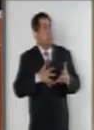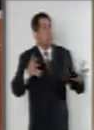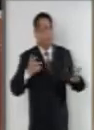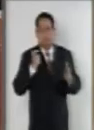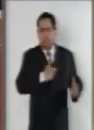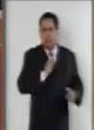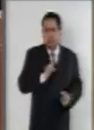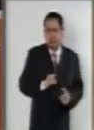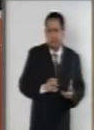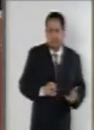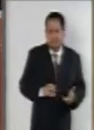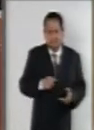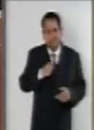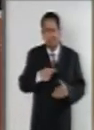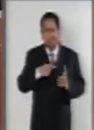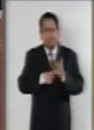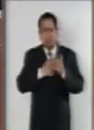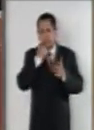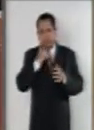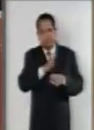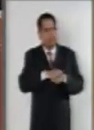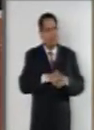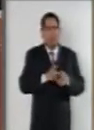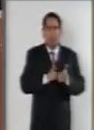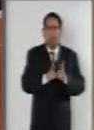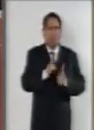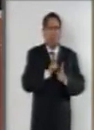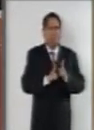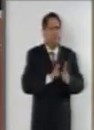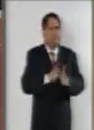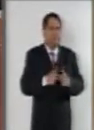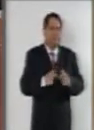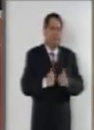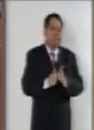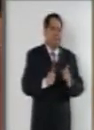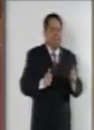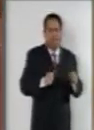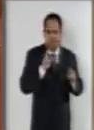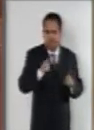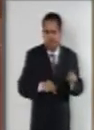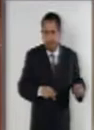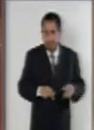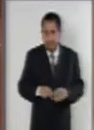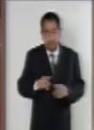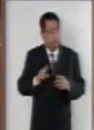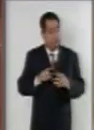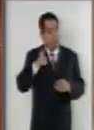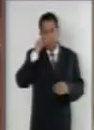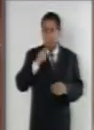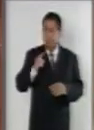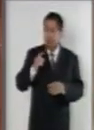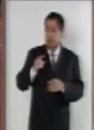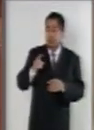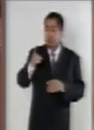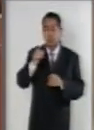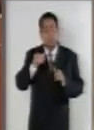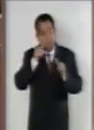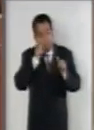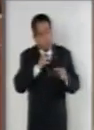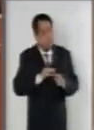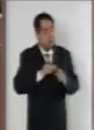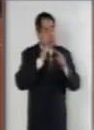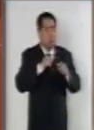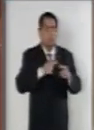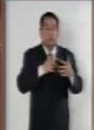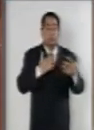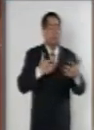hacendaria? Un verdadero efecto recesivo que tiene parada la economía. Y de ventanilla única para las pequeñas y